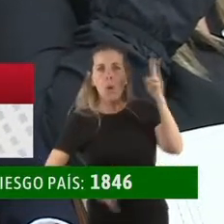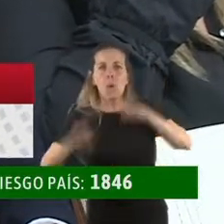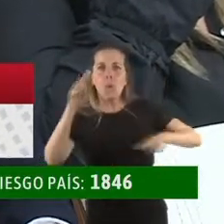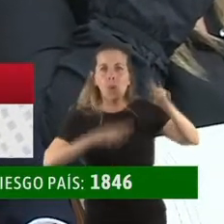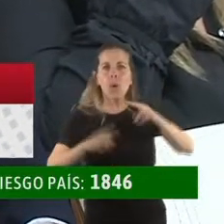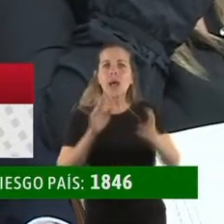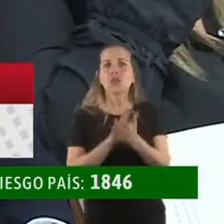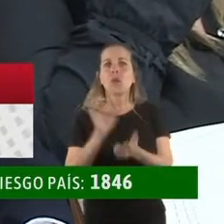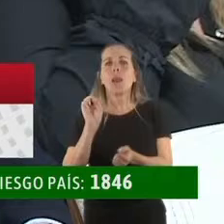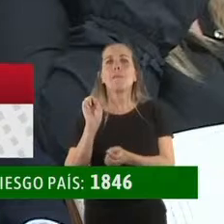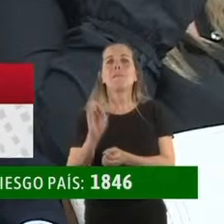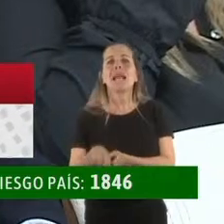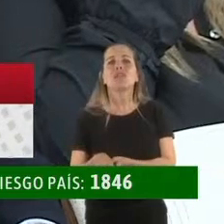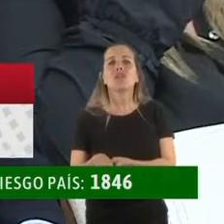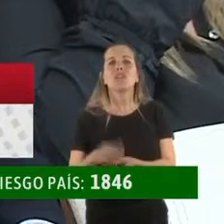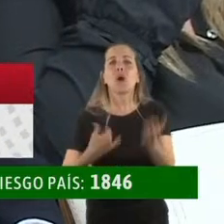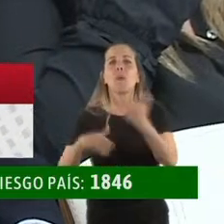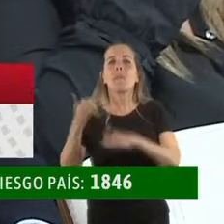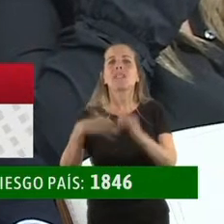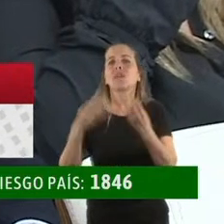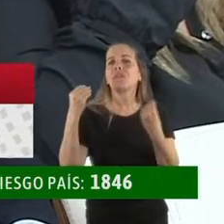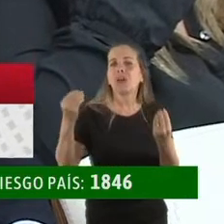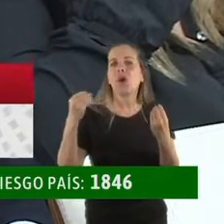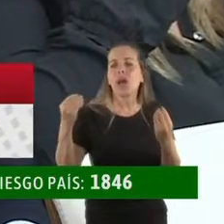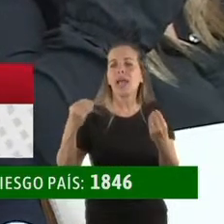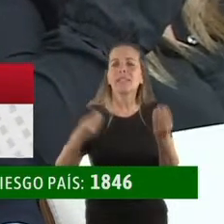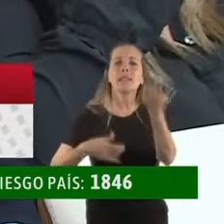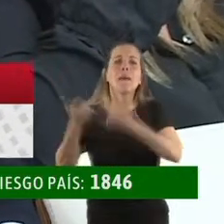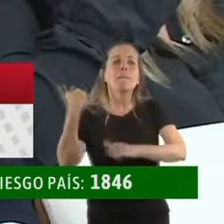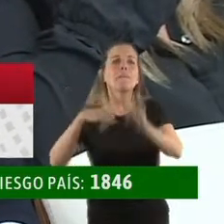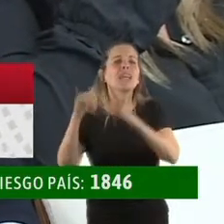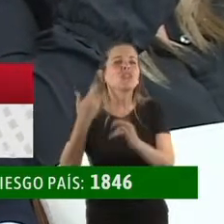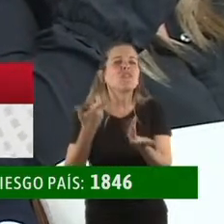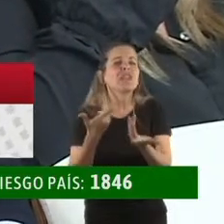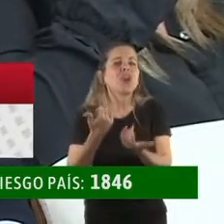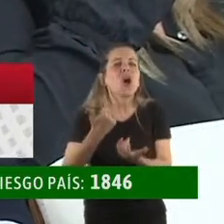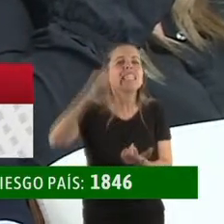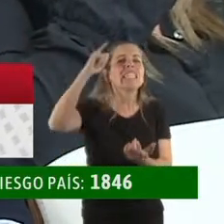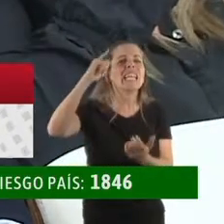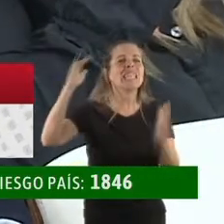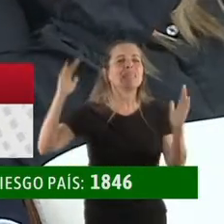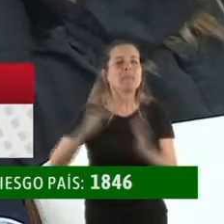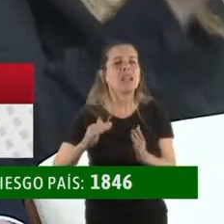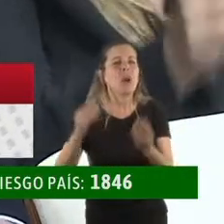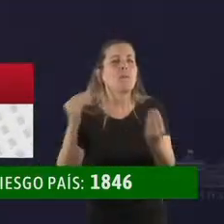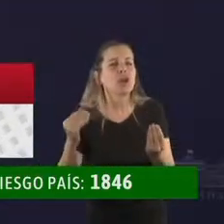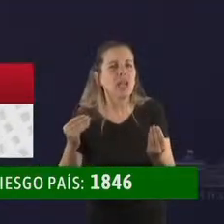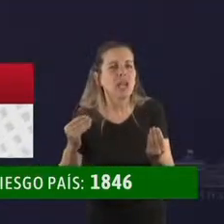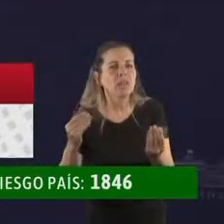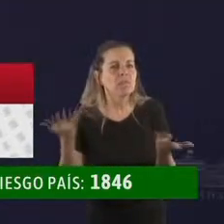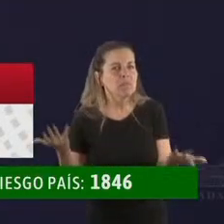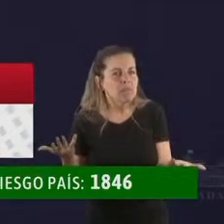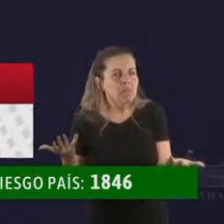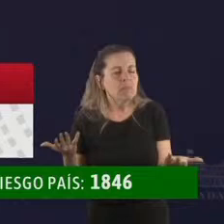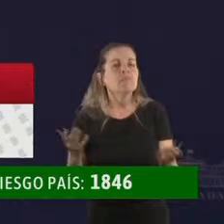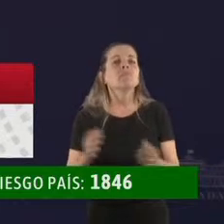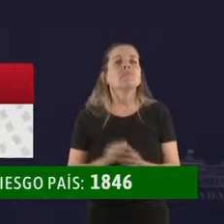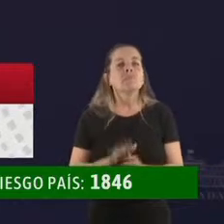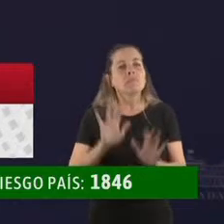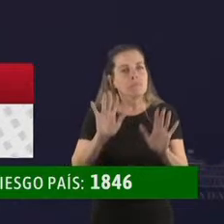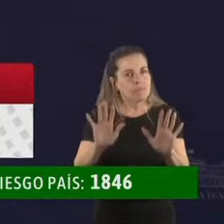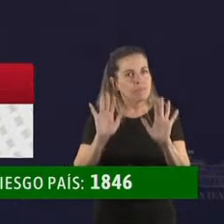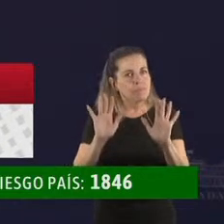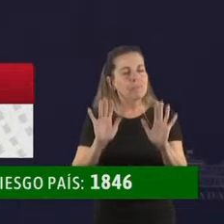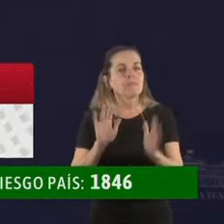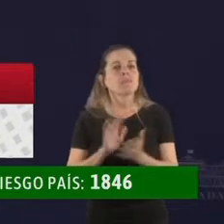fijos qué hay detrás de de este objetivo de no renovar los plazos fijos nosotros tendemos a Más allá de